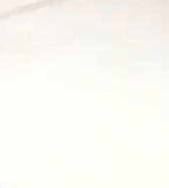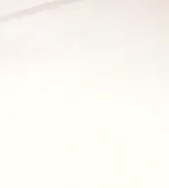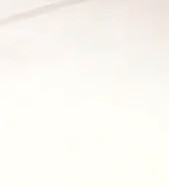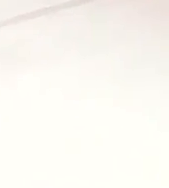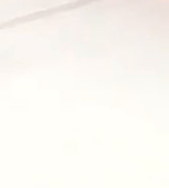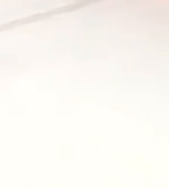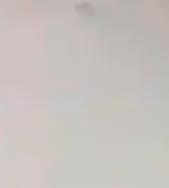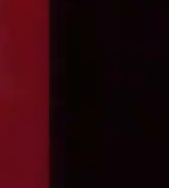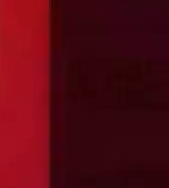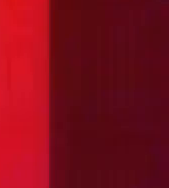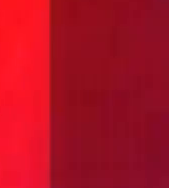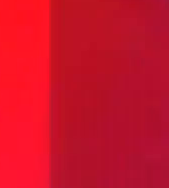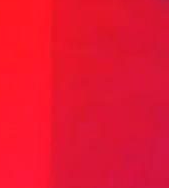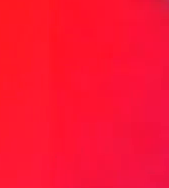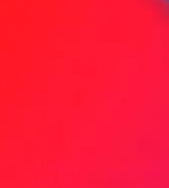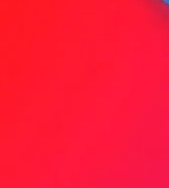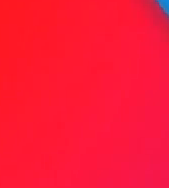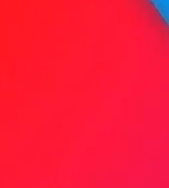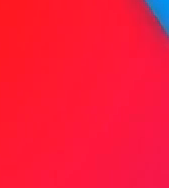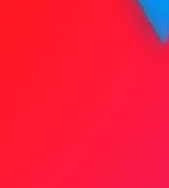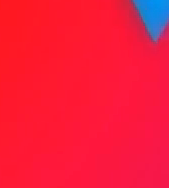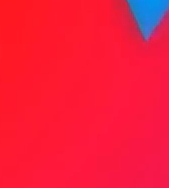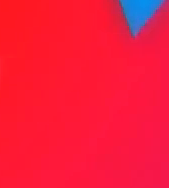suena. Venimos.